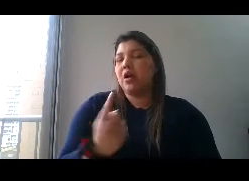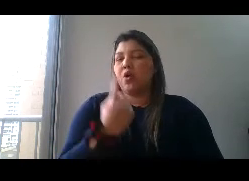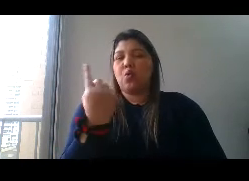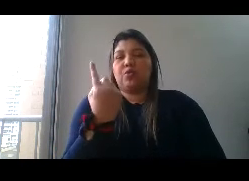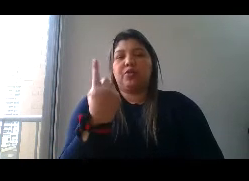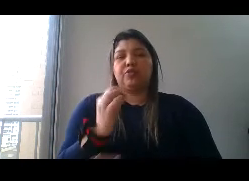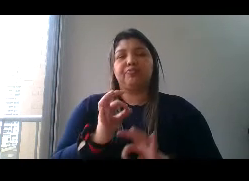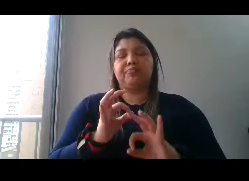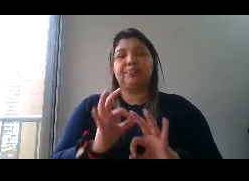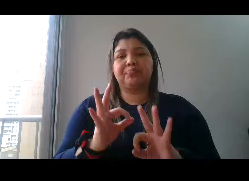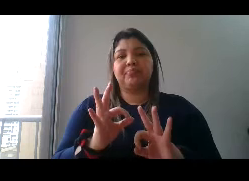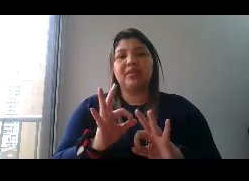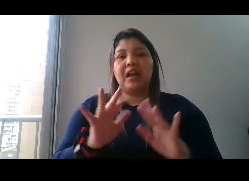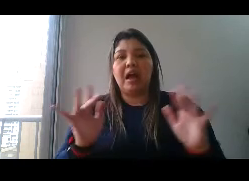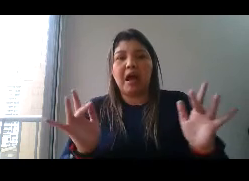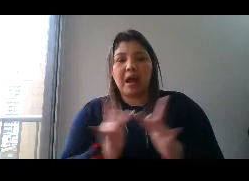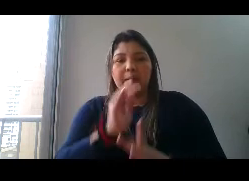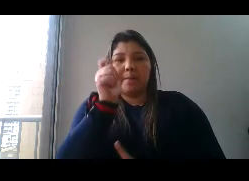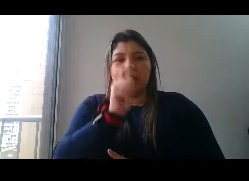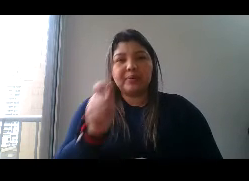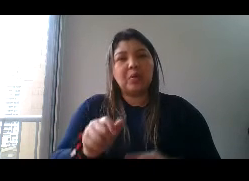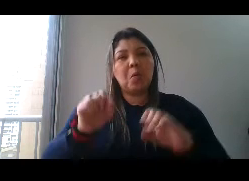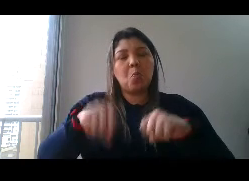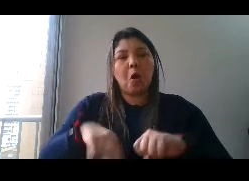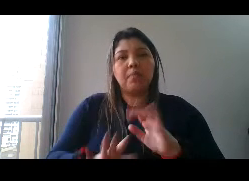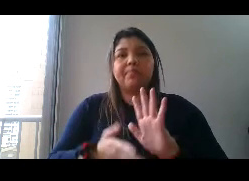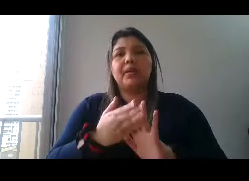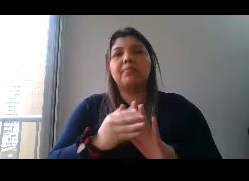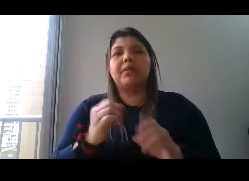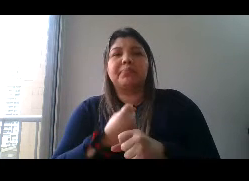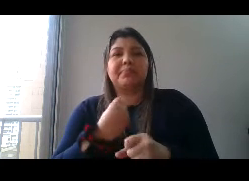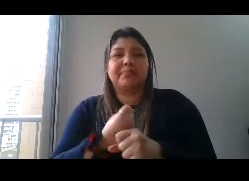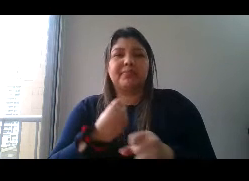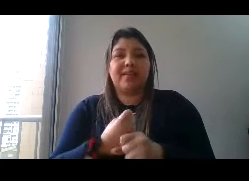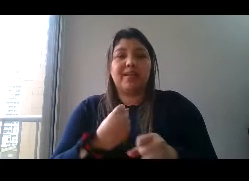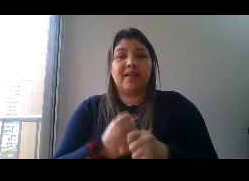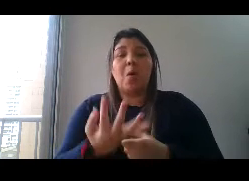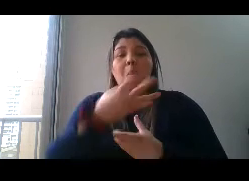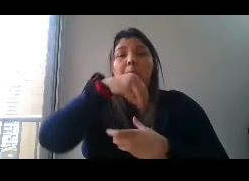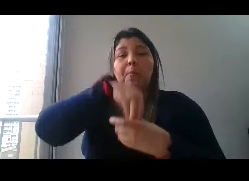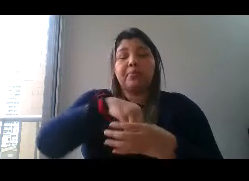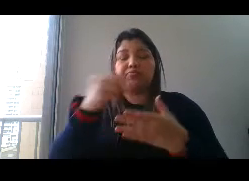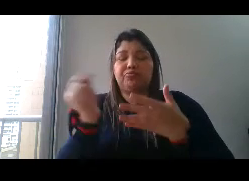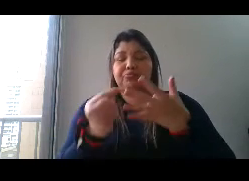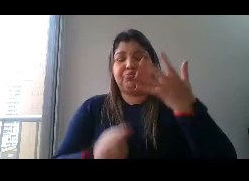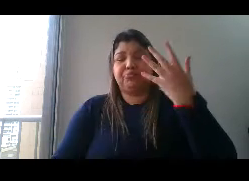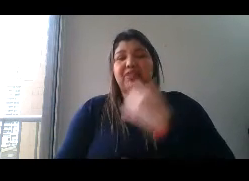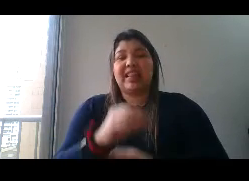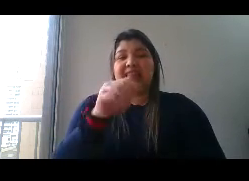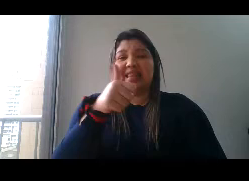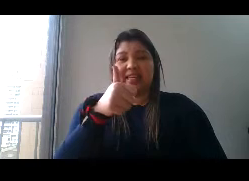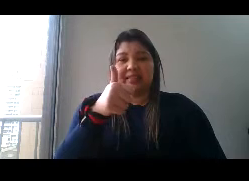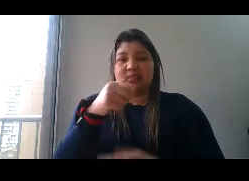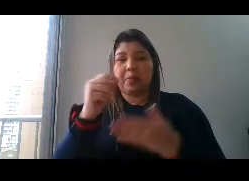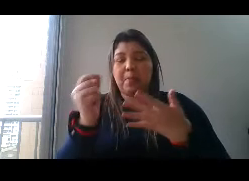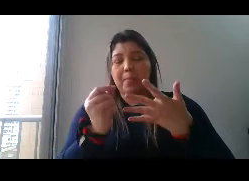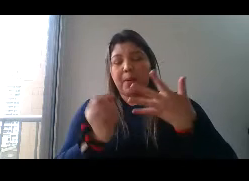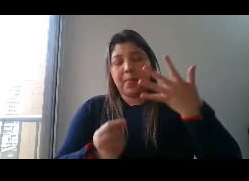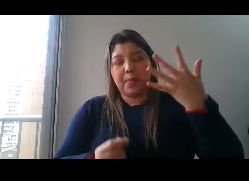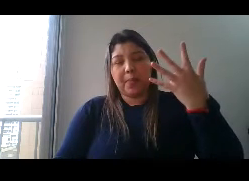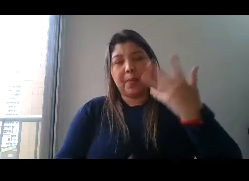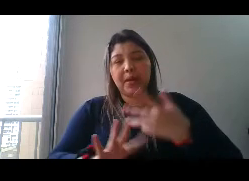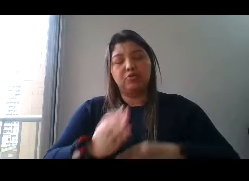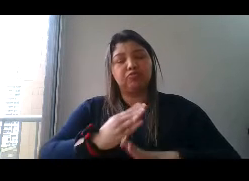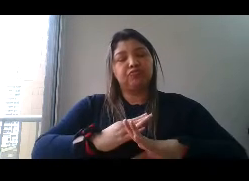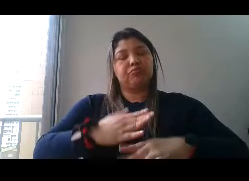sistema único de habilitación incluye los 10 principios de seguridad del paciente, y esos principios de seguridad del paciente